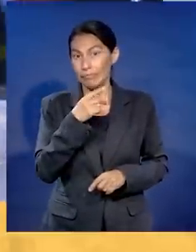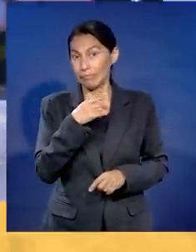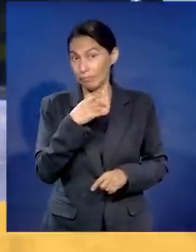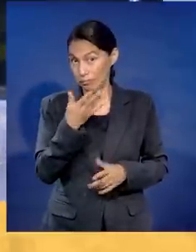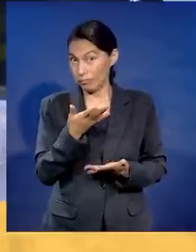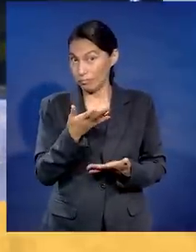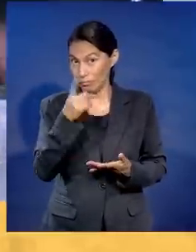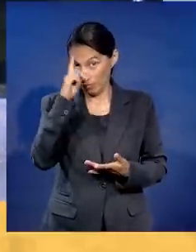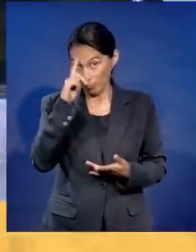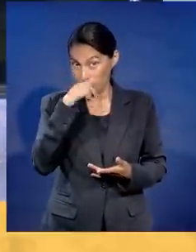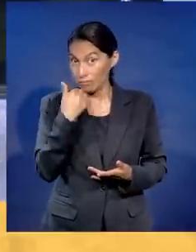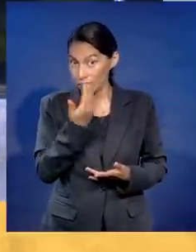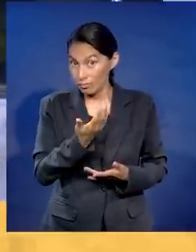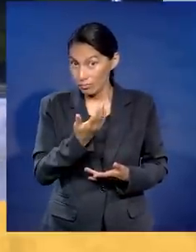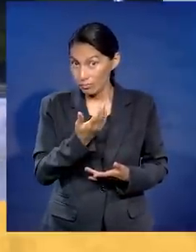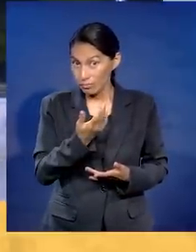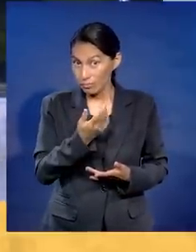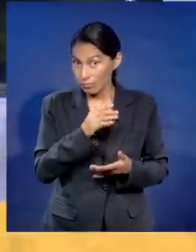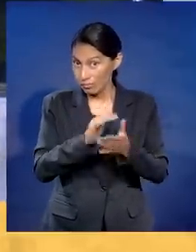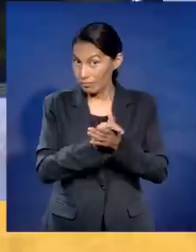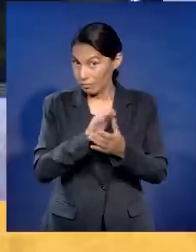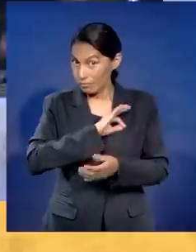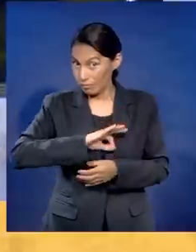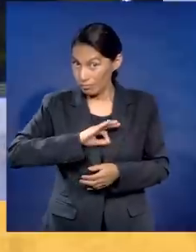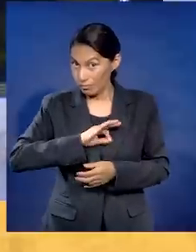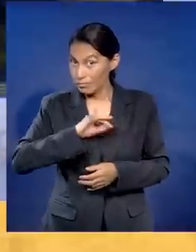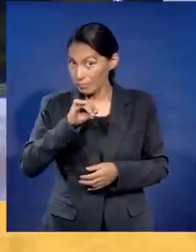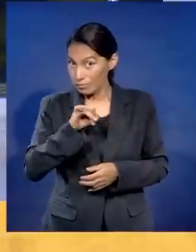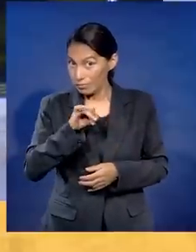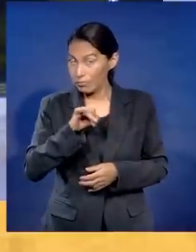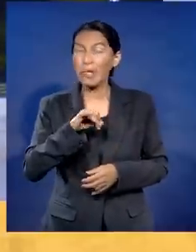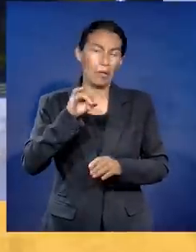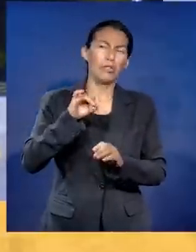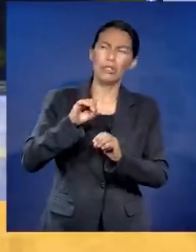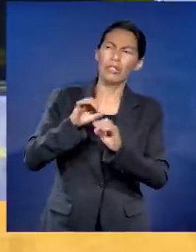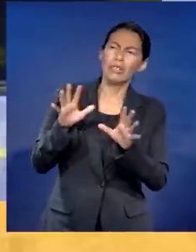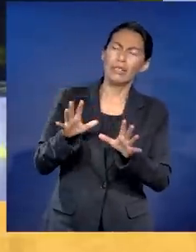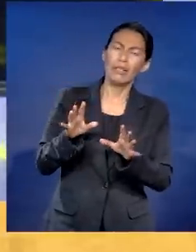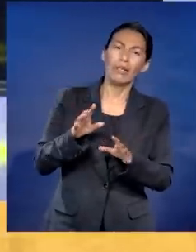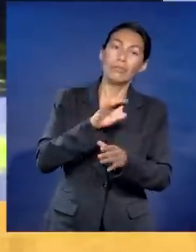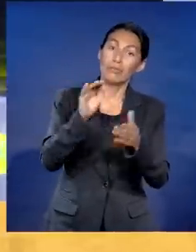pastor, se lo voy a dar. ¿Quiere un consejo para ser feliz? Sí, no se case, me dice.